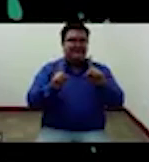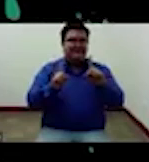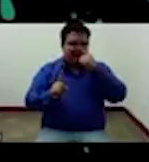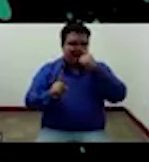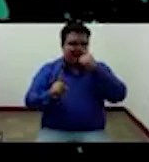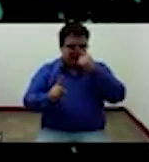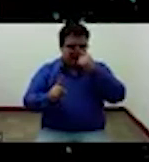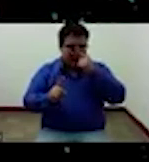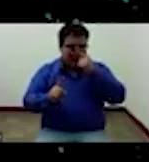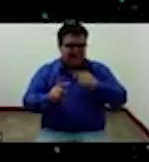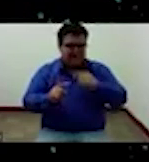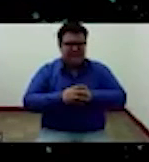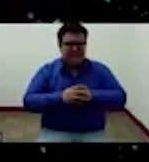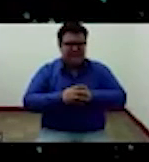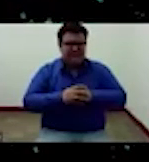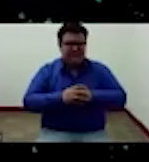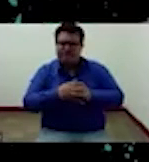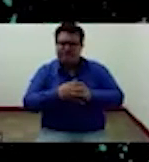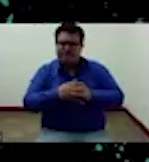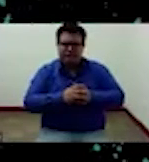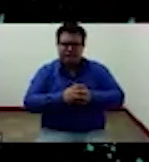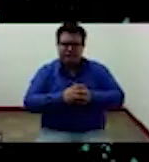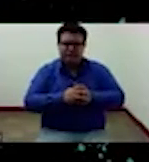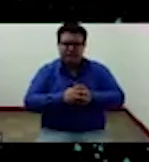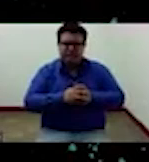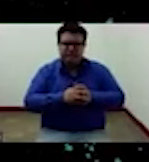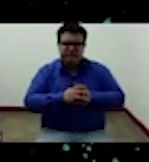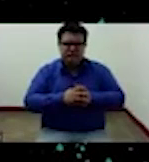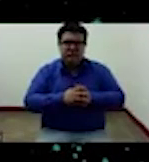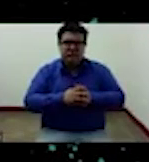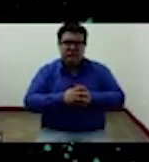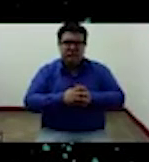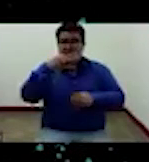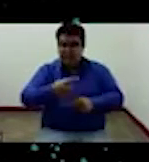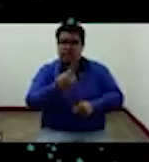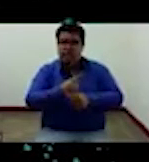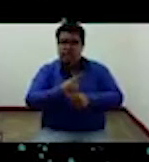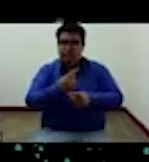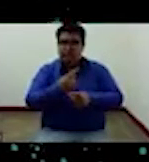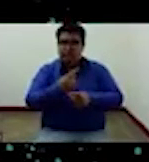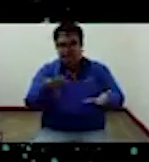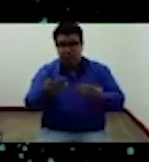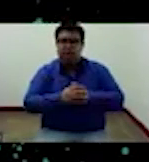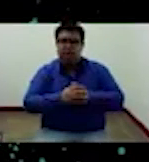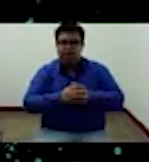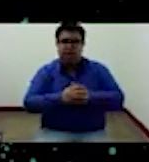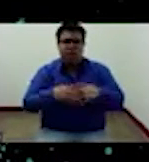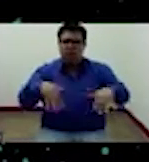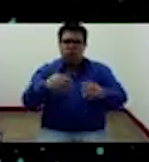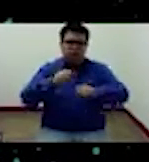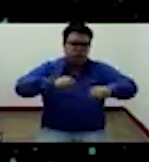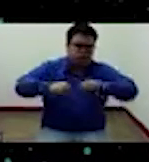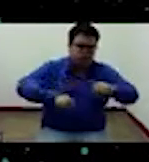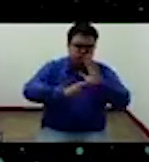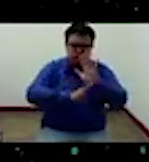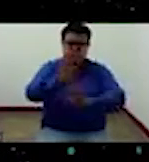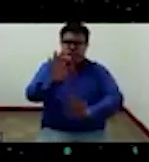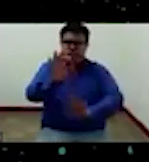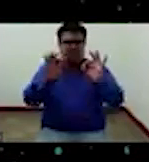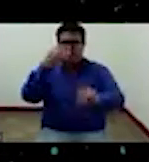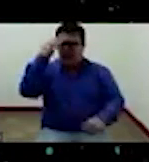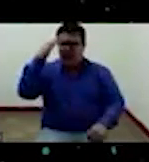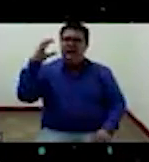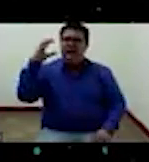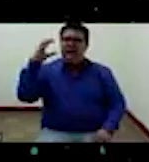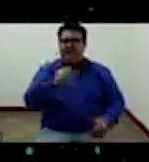Estrépitos sí logré un gran ruido proyectado en esos momentos. Por ejemplo,